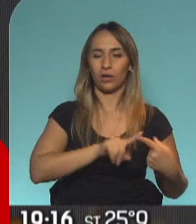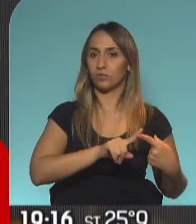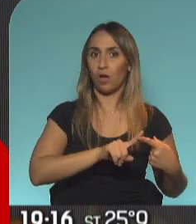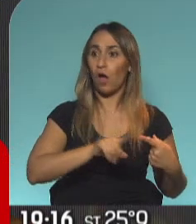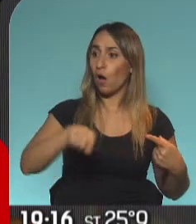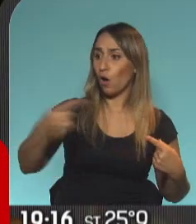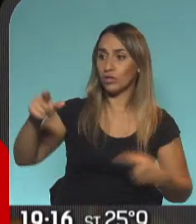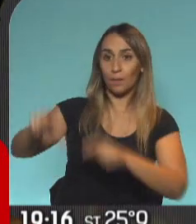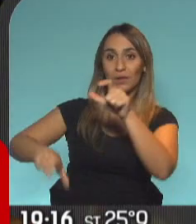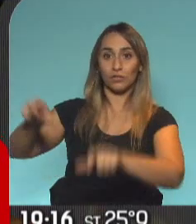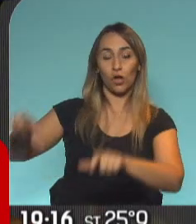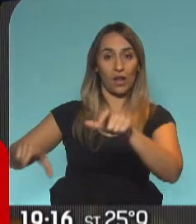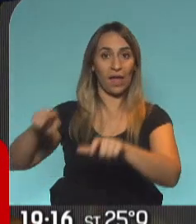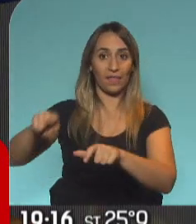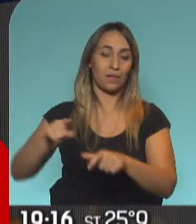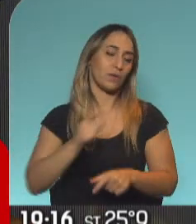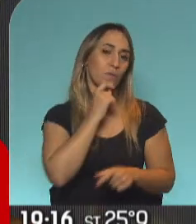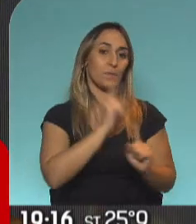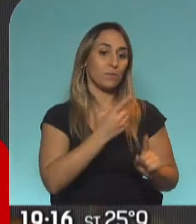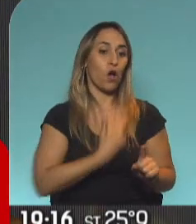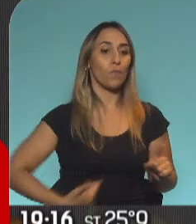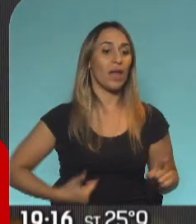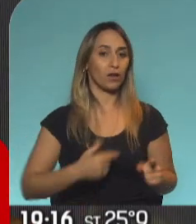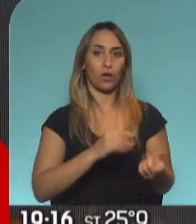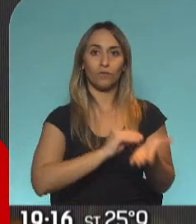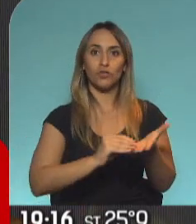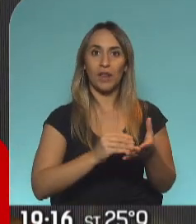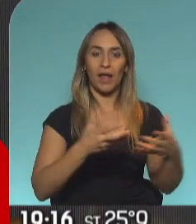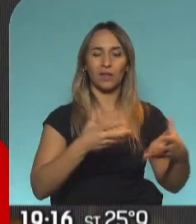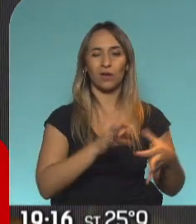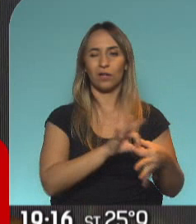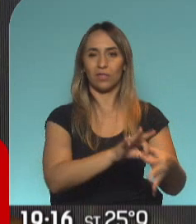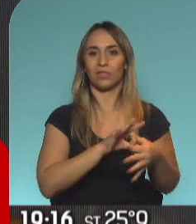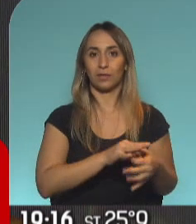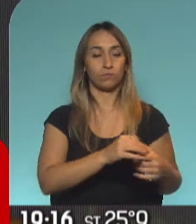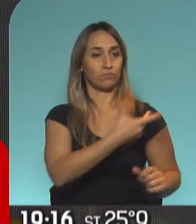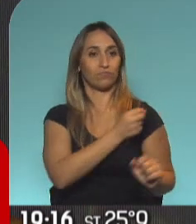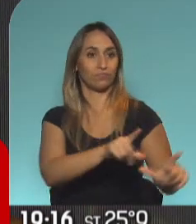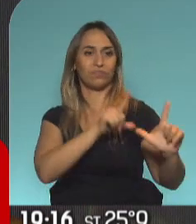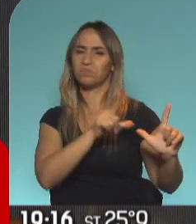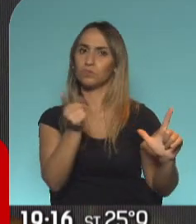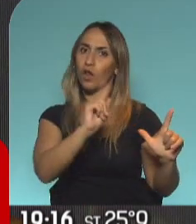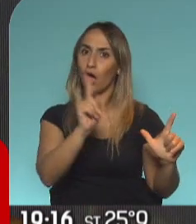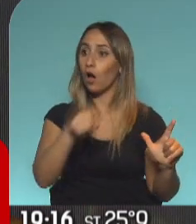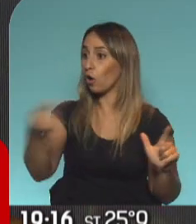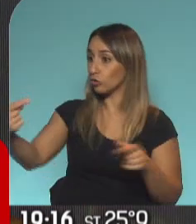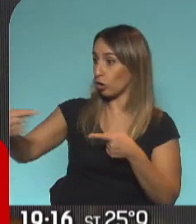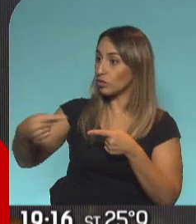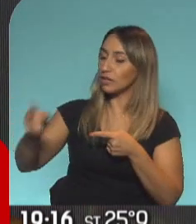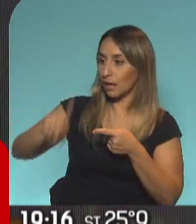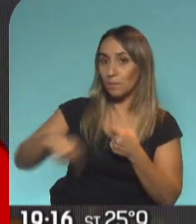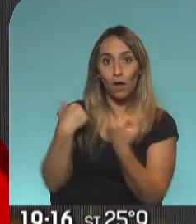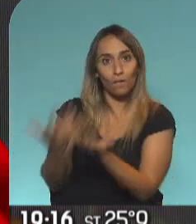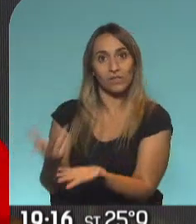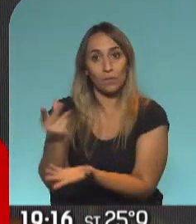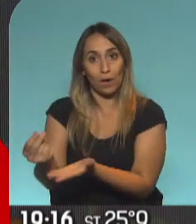sean dirigentes del propio gobierno. Por eso digo, cuando vos haces el relato histórico, bueno, pasa esto, ¿no? Dicen, bueno, hagamos esta